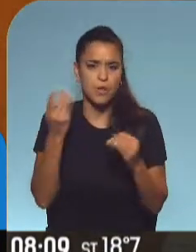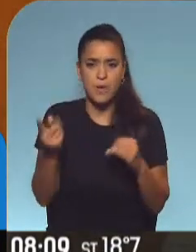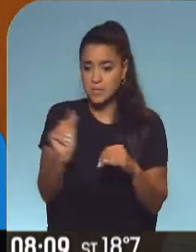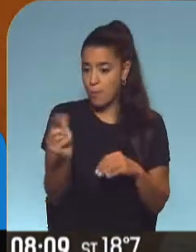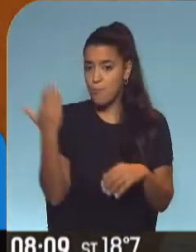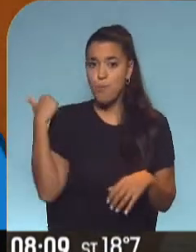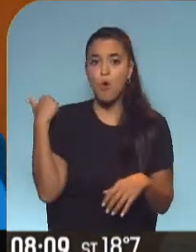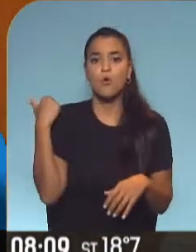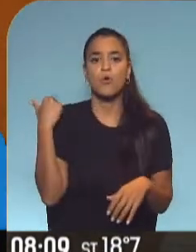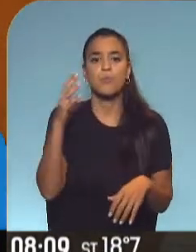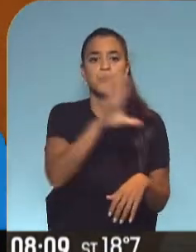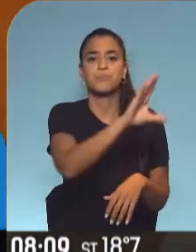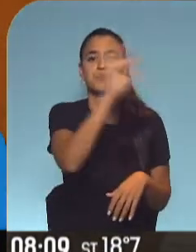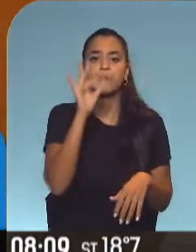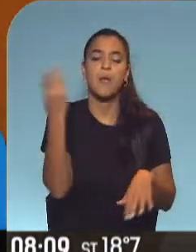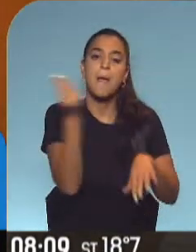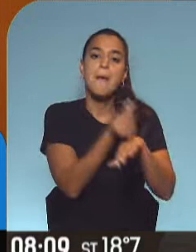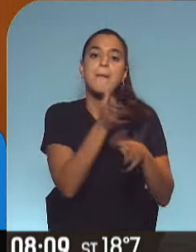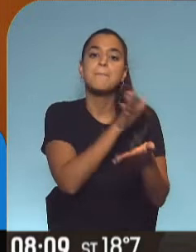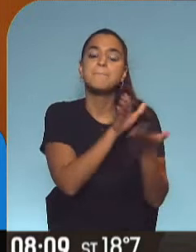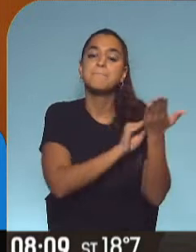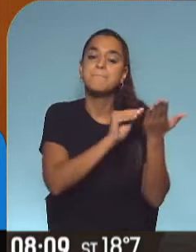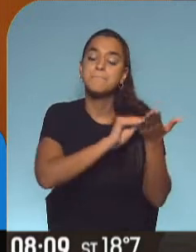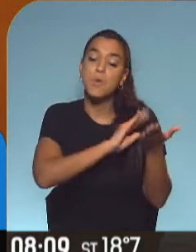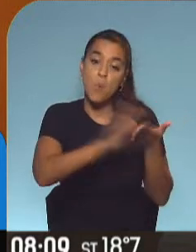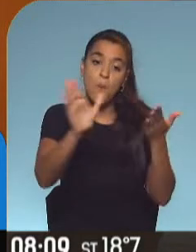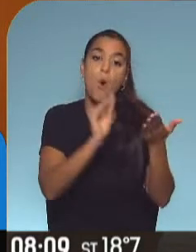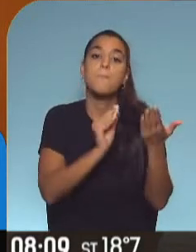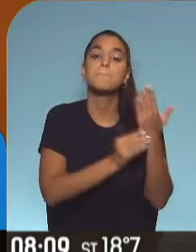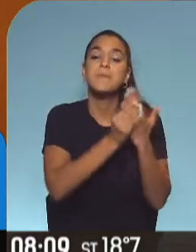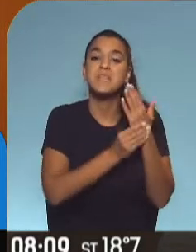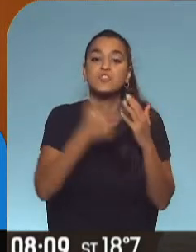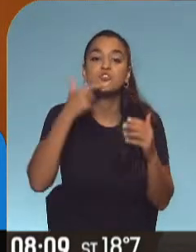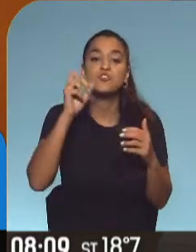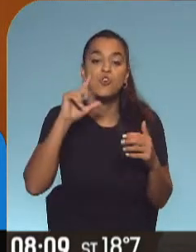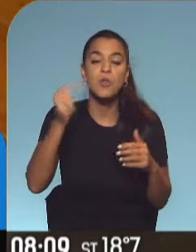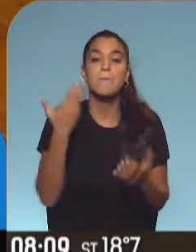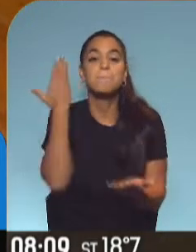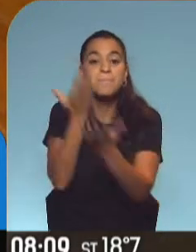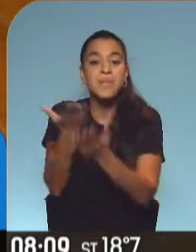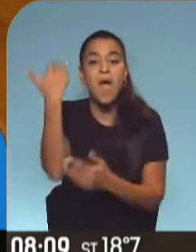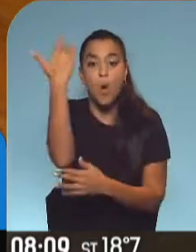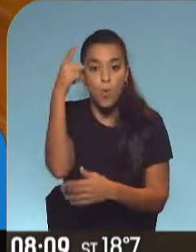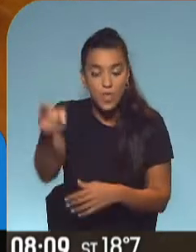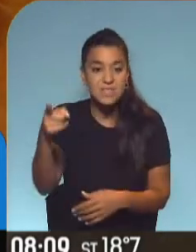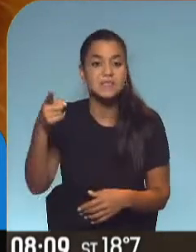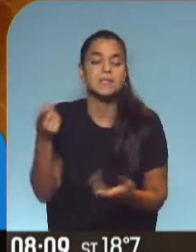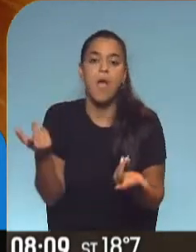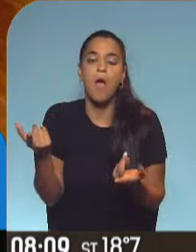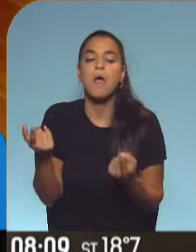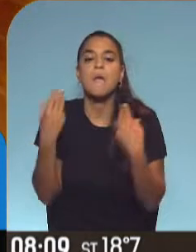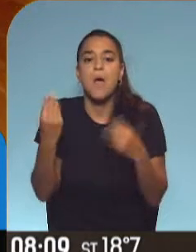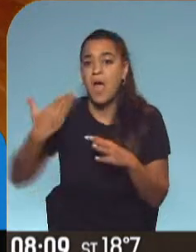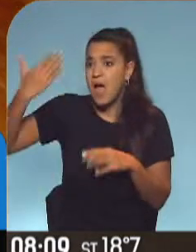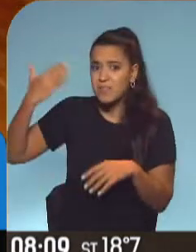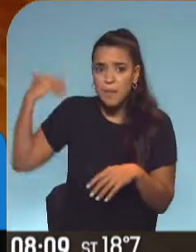horas el designado ministro Soria dijo que va a pedir una audiencia con la Corte Suprema de Justicia de la Nación en el marco de lo que desde hace